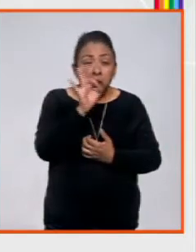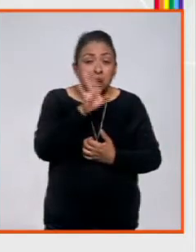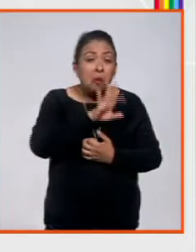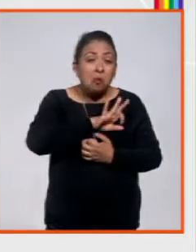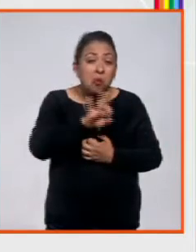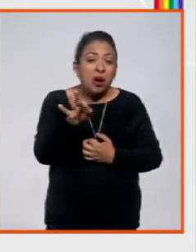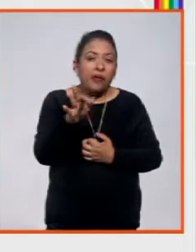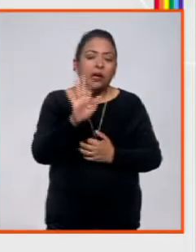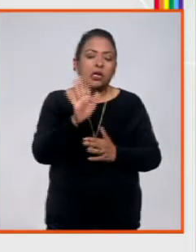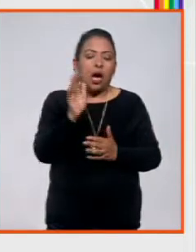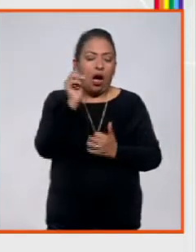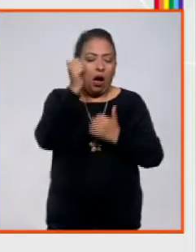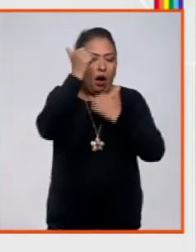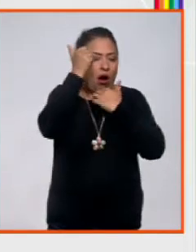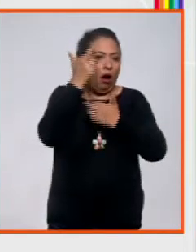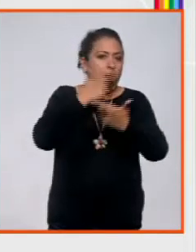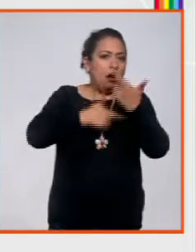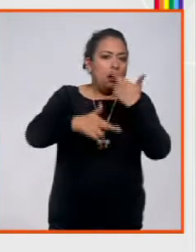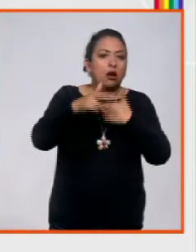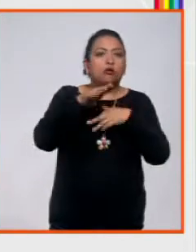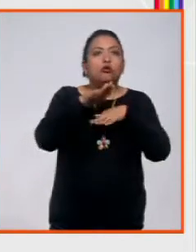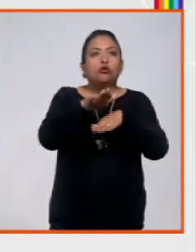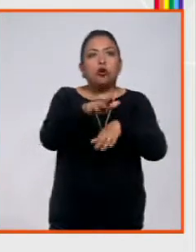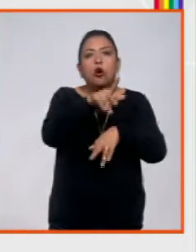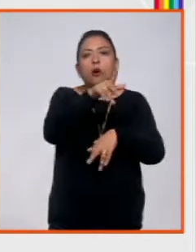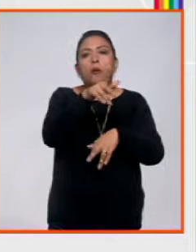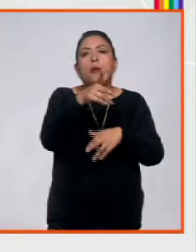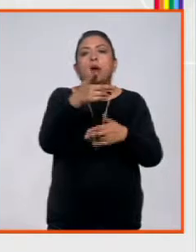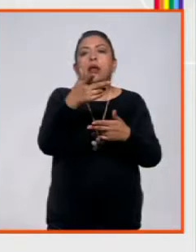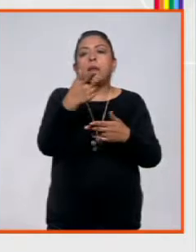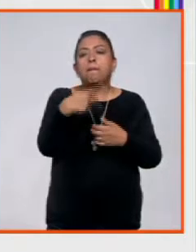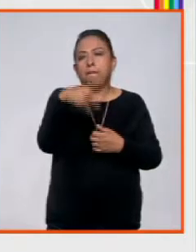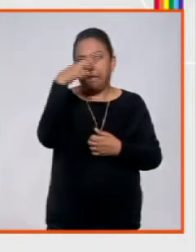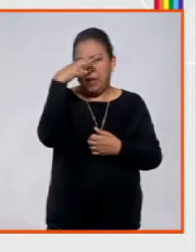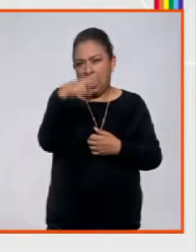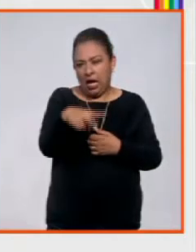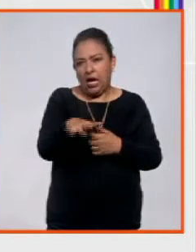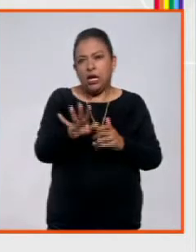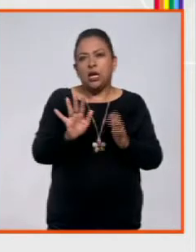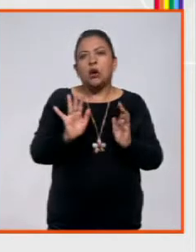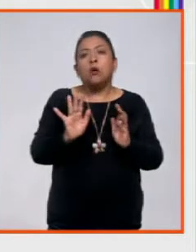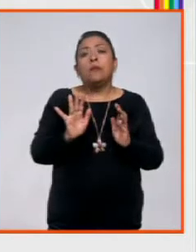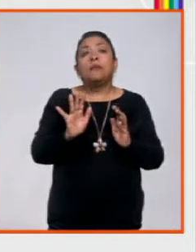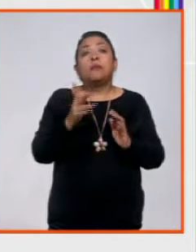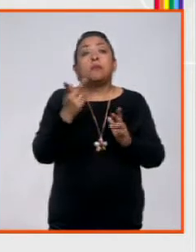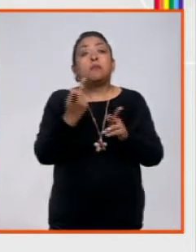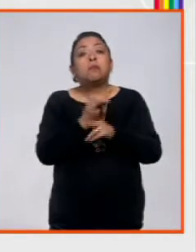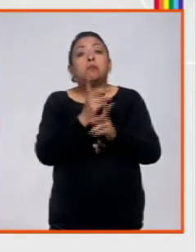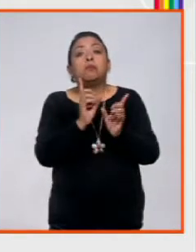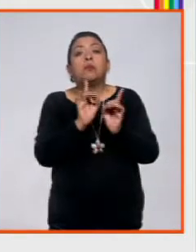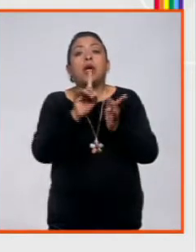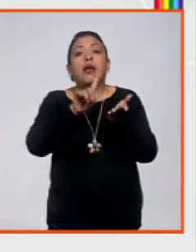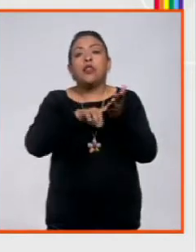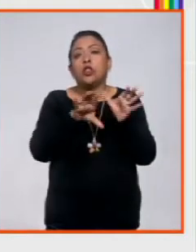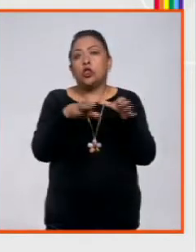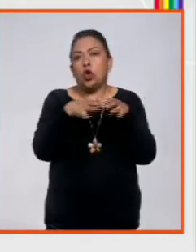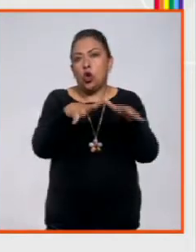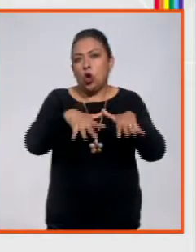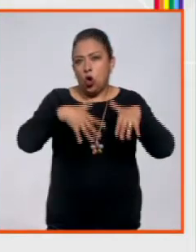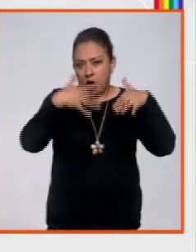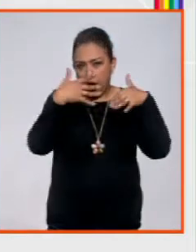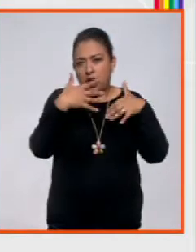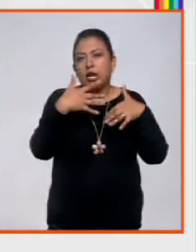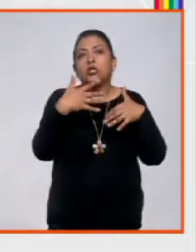marcha atrás con respecto a lo que es lo que está tomando méxico a partir de lo que suceda en el congreso y en